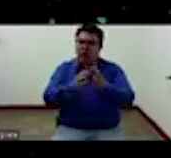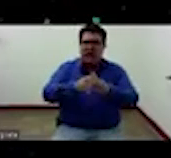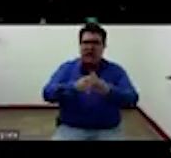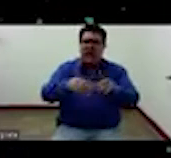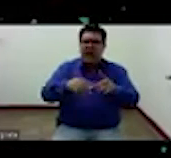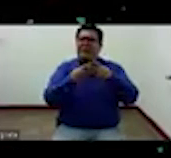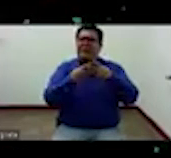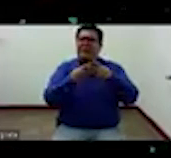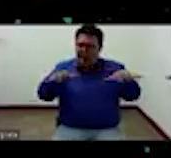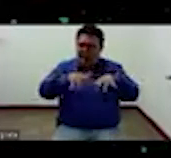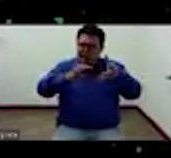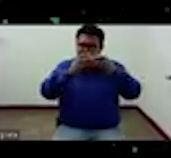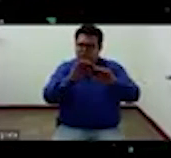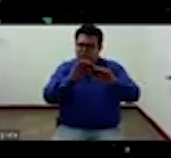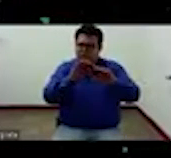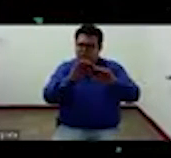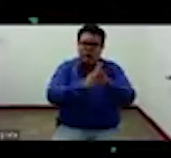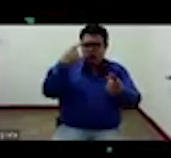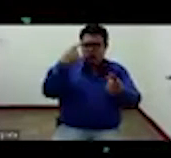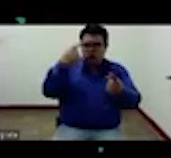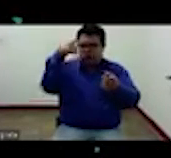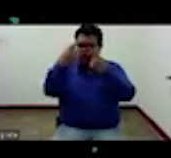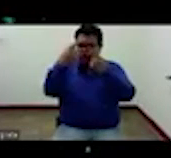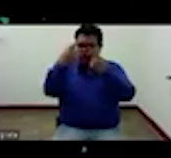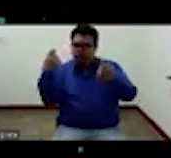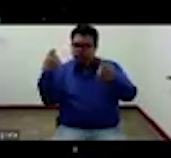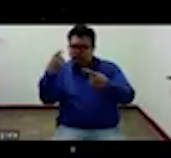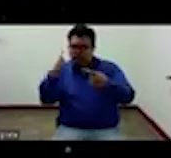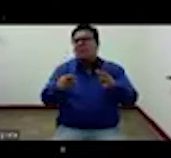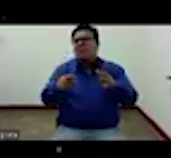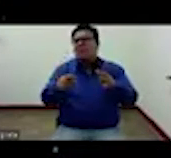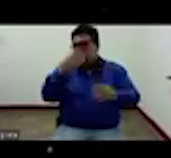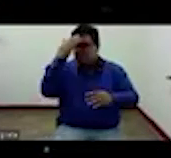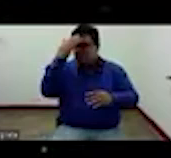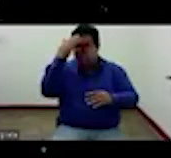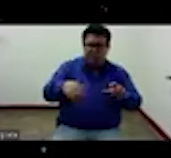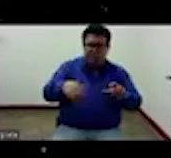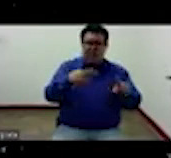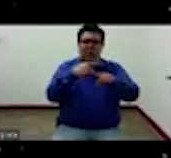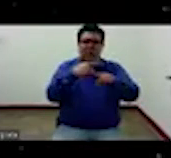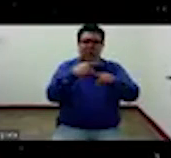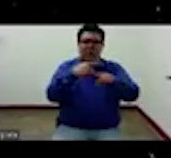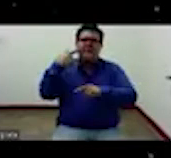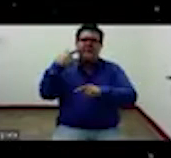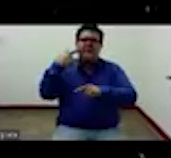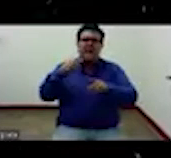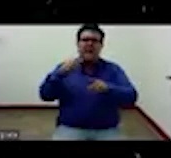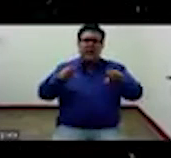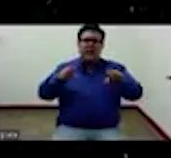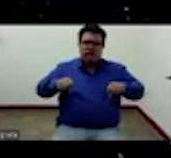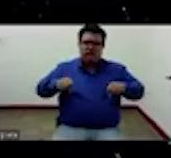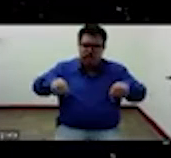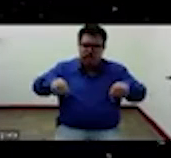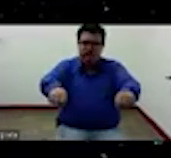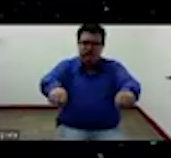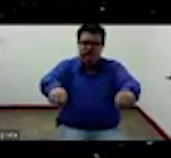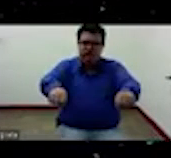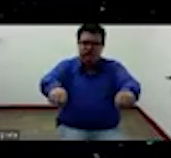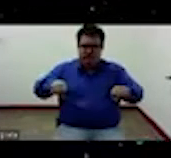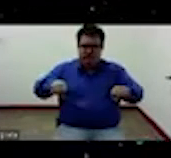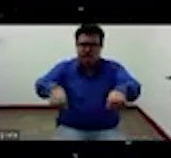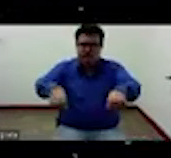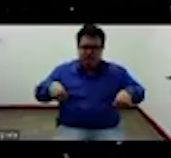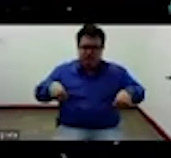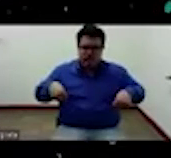que van en esta dirección. Estas piezas que dibujan el sonido, que anulan el sonido, que borran el